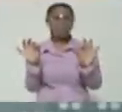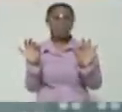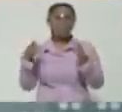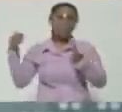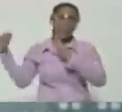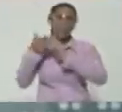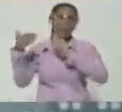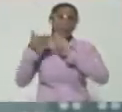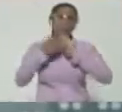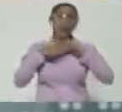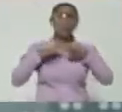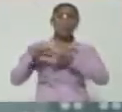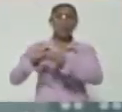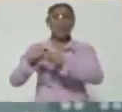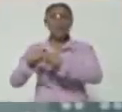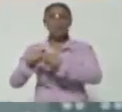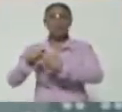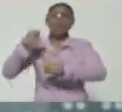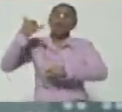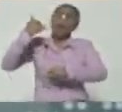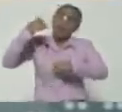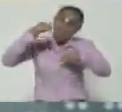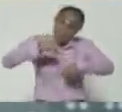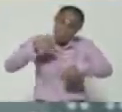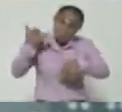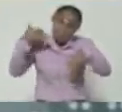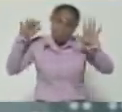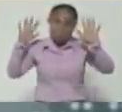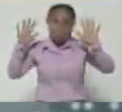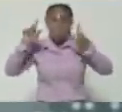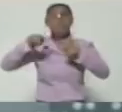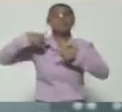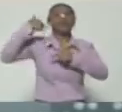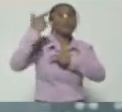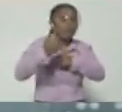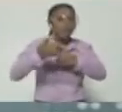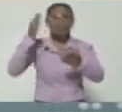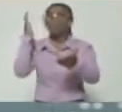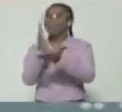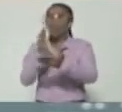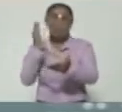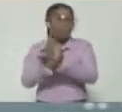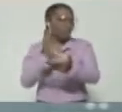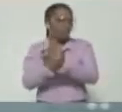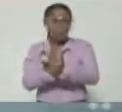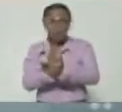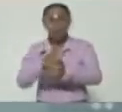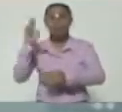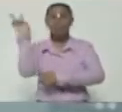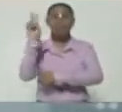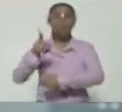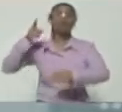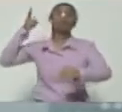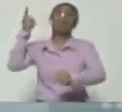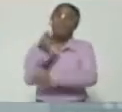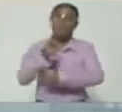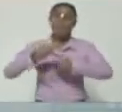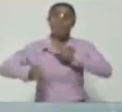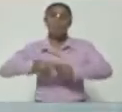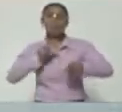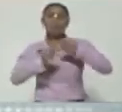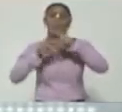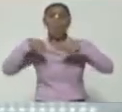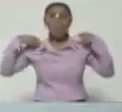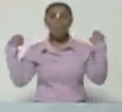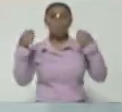Ataques imperialistas habrá hoy, mañana y siempre. Y Venezuela debe construir su